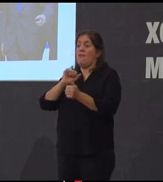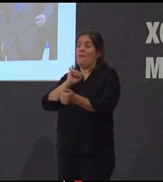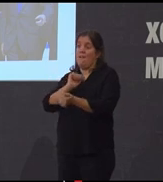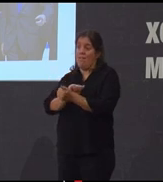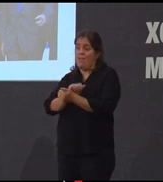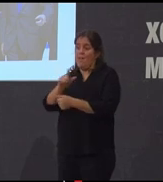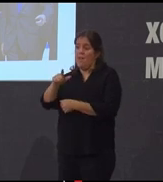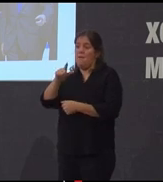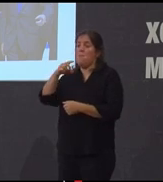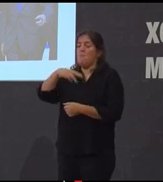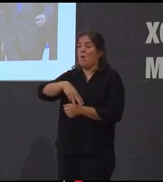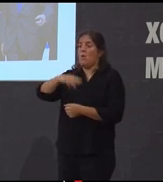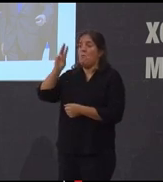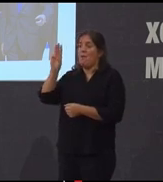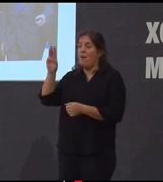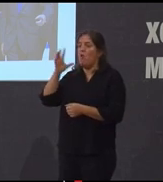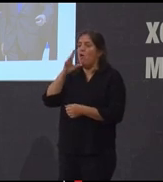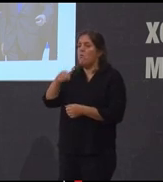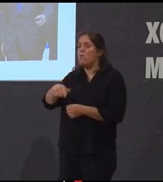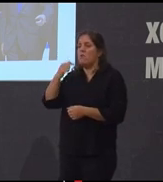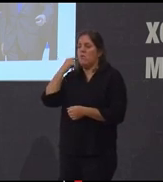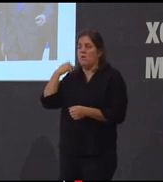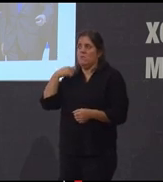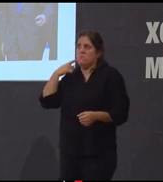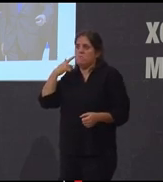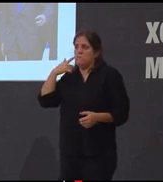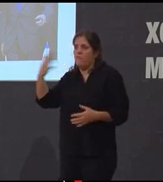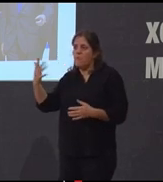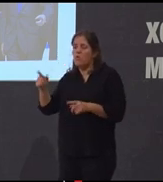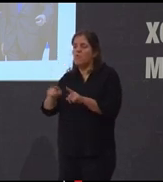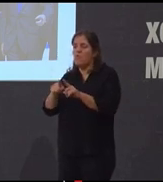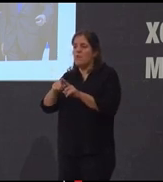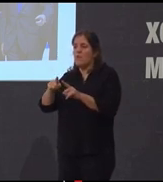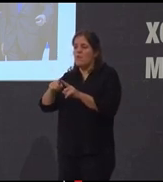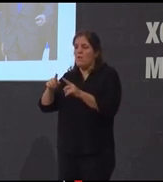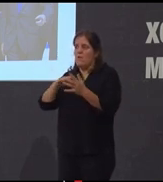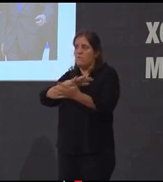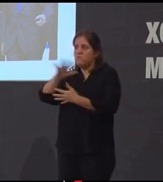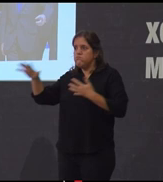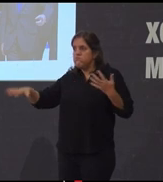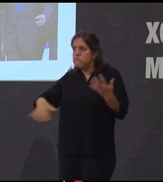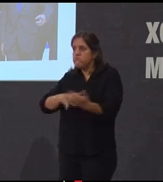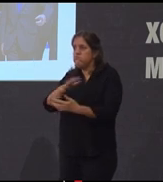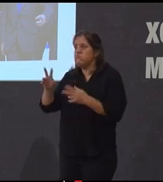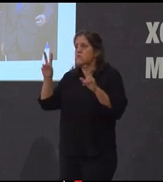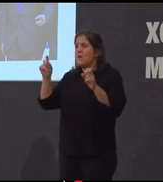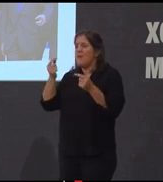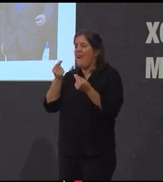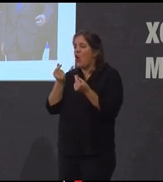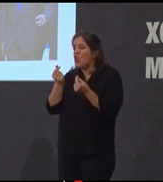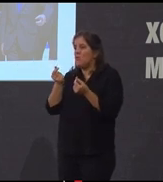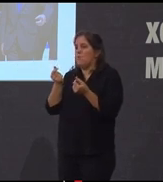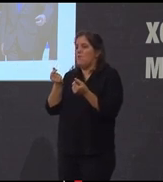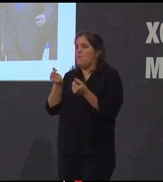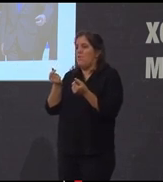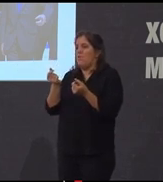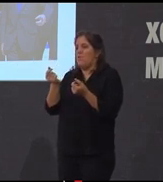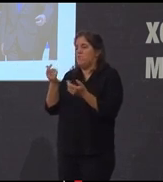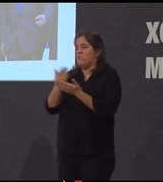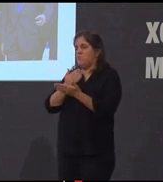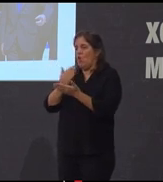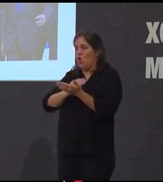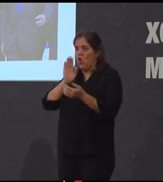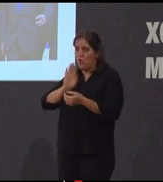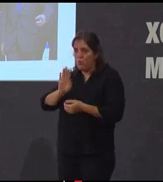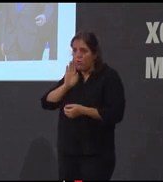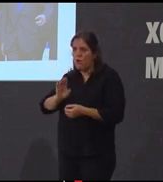polo tema, polo gran escándalo, o escándalo económico de corrupción máis importante en